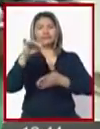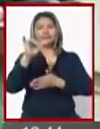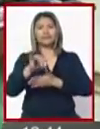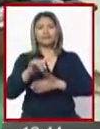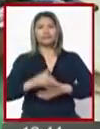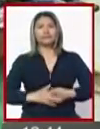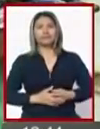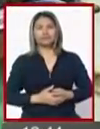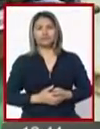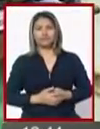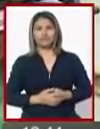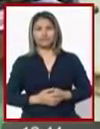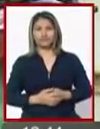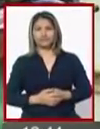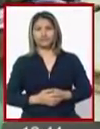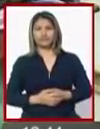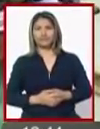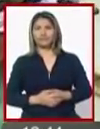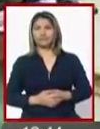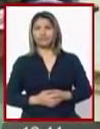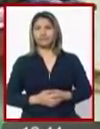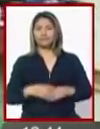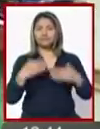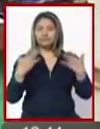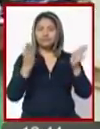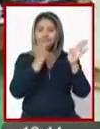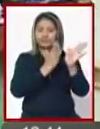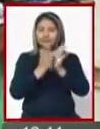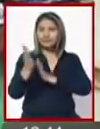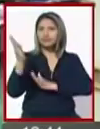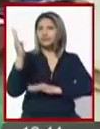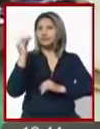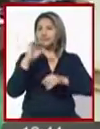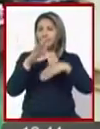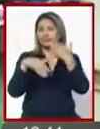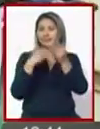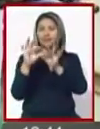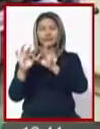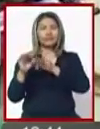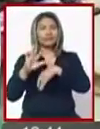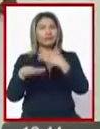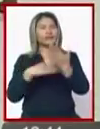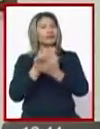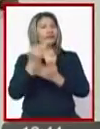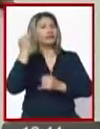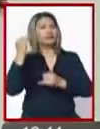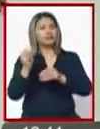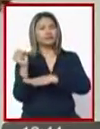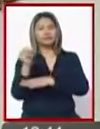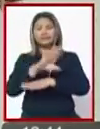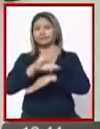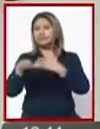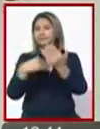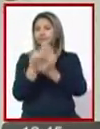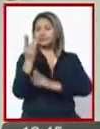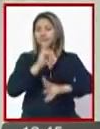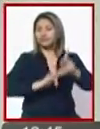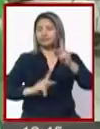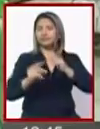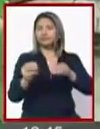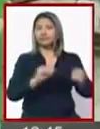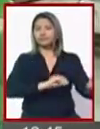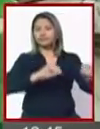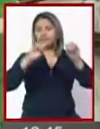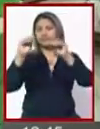1 de mayo. Como usted lo ve, se están acomodando, están ultimando. Y decirle a todo el pueblo que acá va a